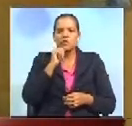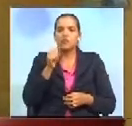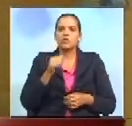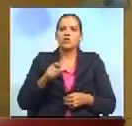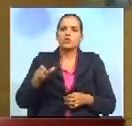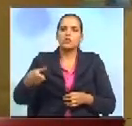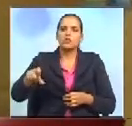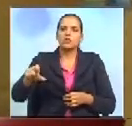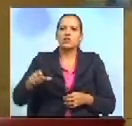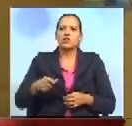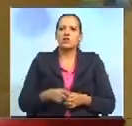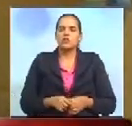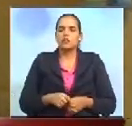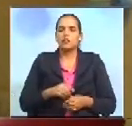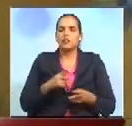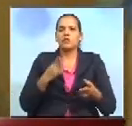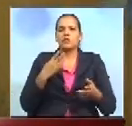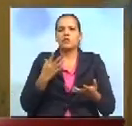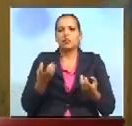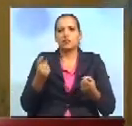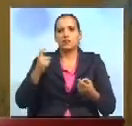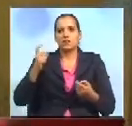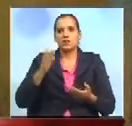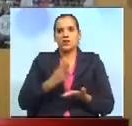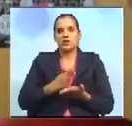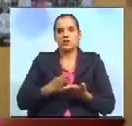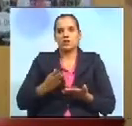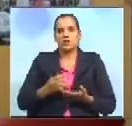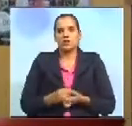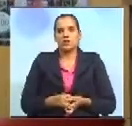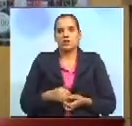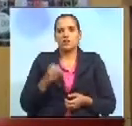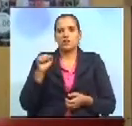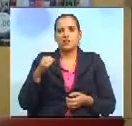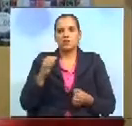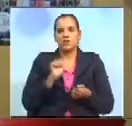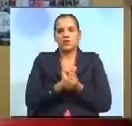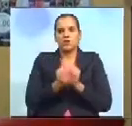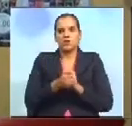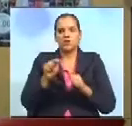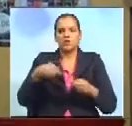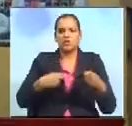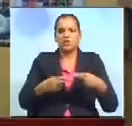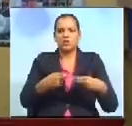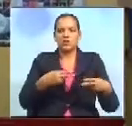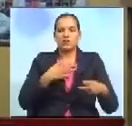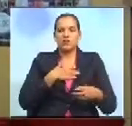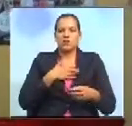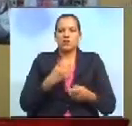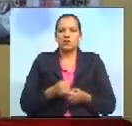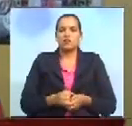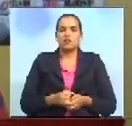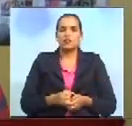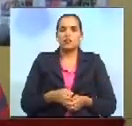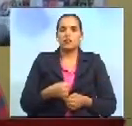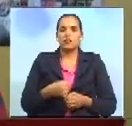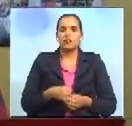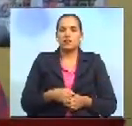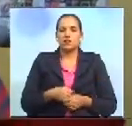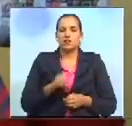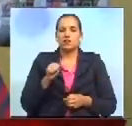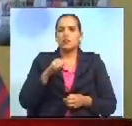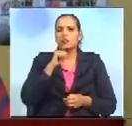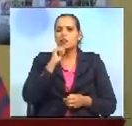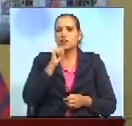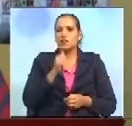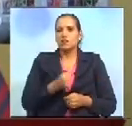misma, que es vital para preparar los alimentos. Oye, afecta bastante al negocio, sí, en este momento. Está afectando bastante. ¿Es